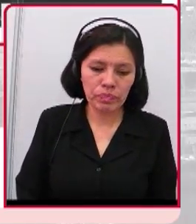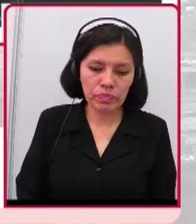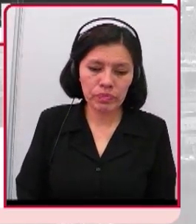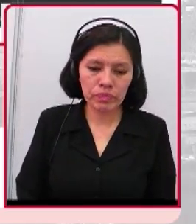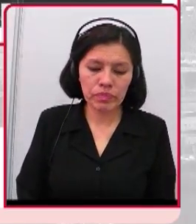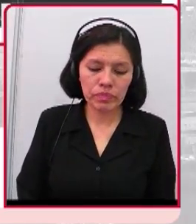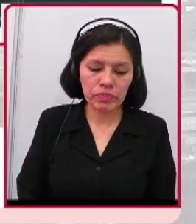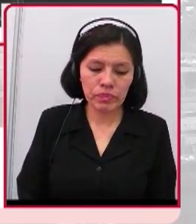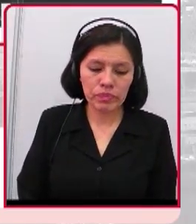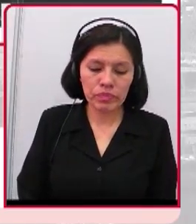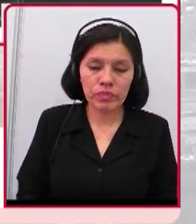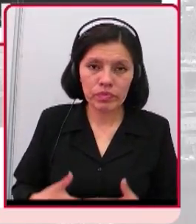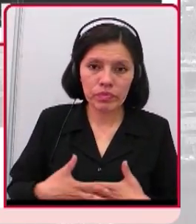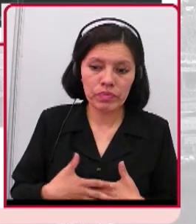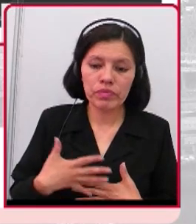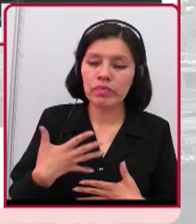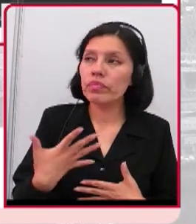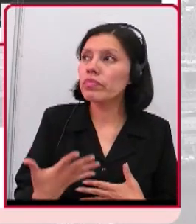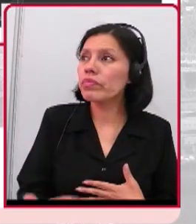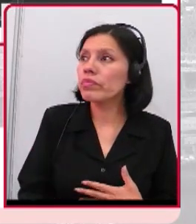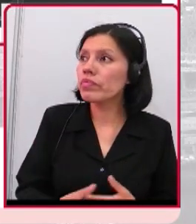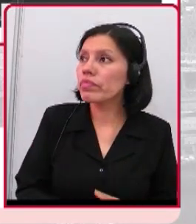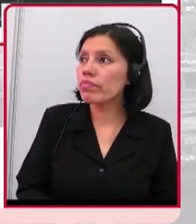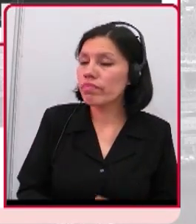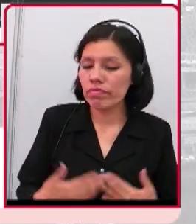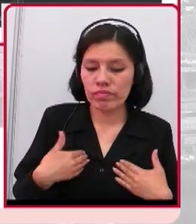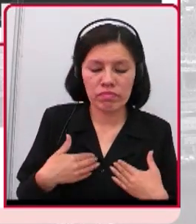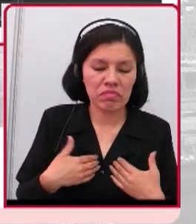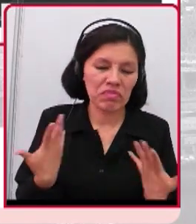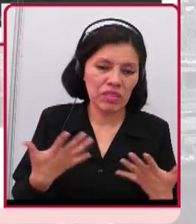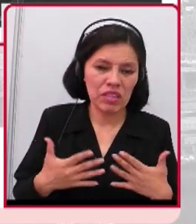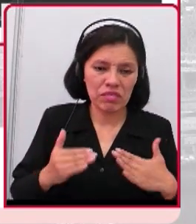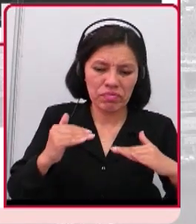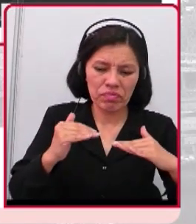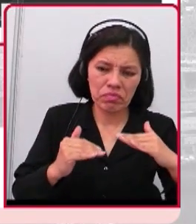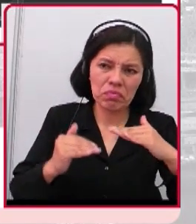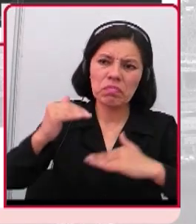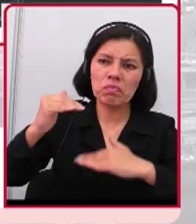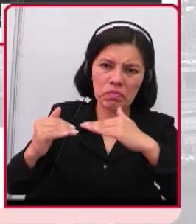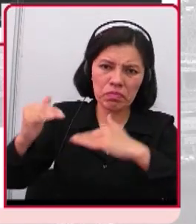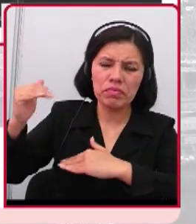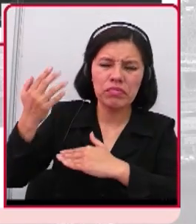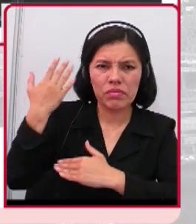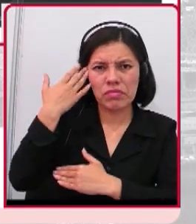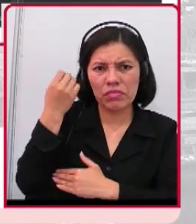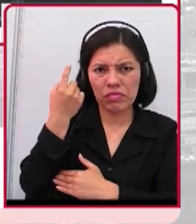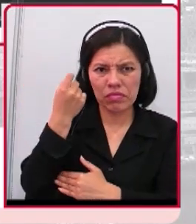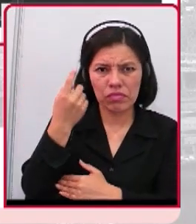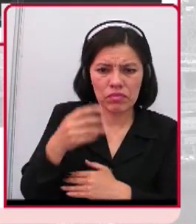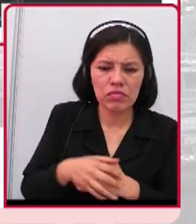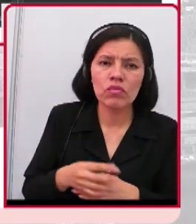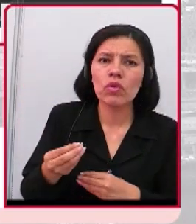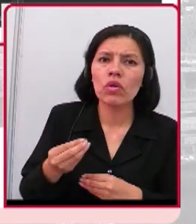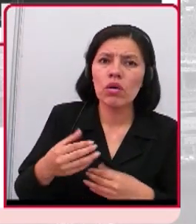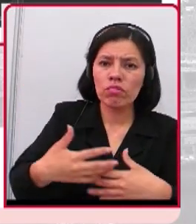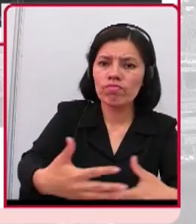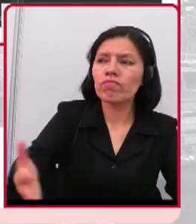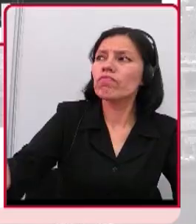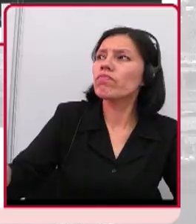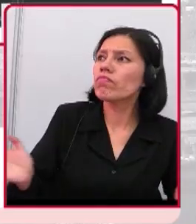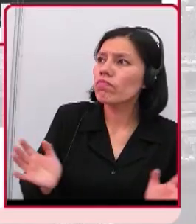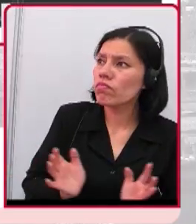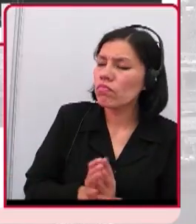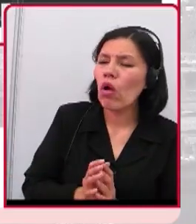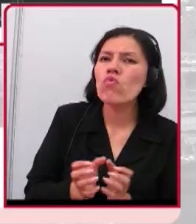Luego de esto, ya tenemos las condiciones, los posibles rangos para poder detectar cómo este espesador cuándo se